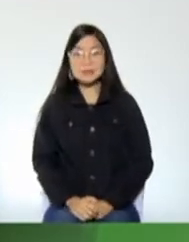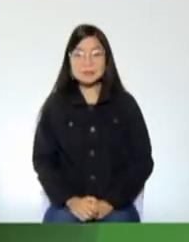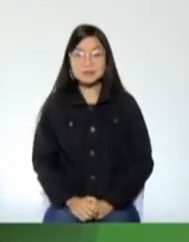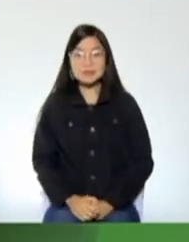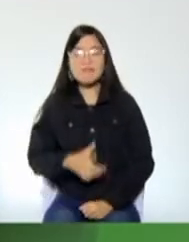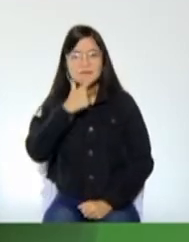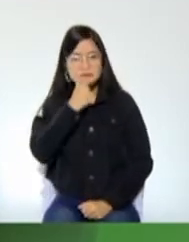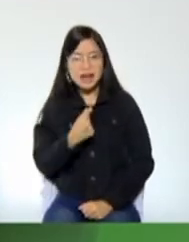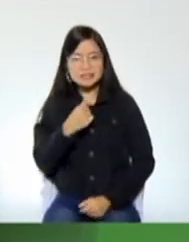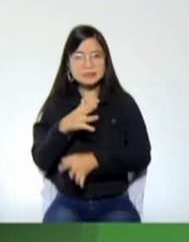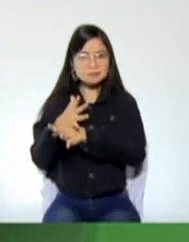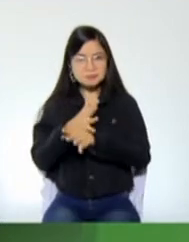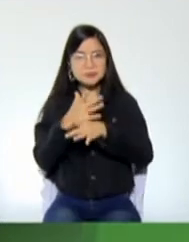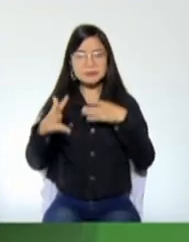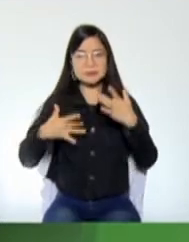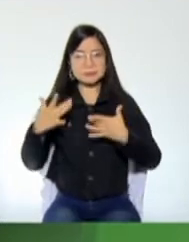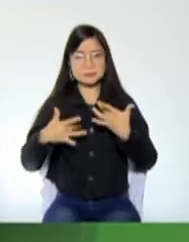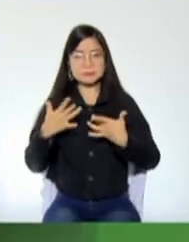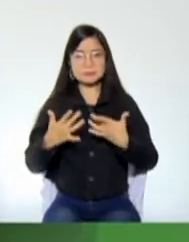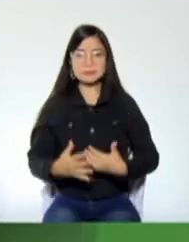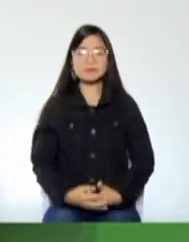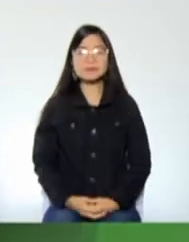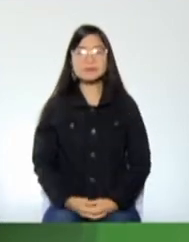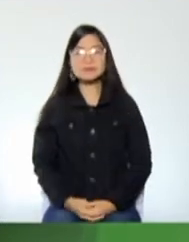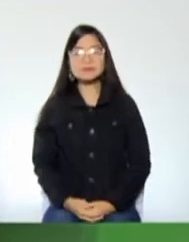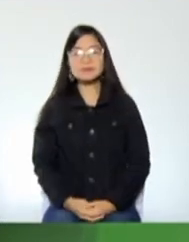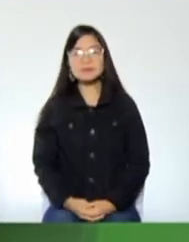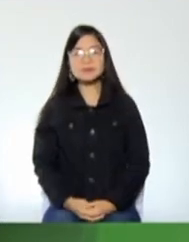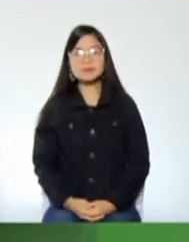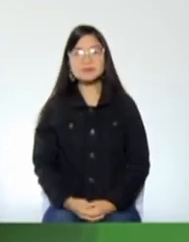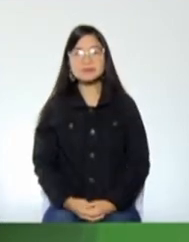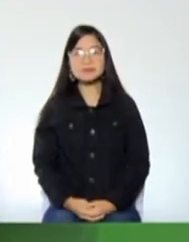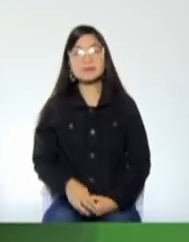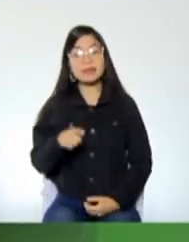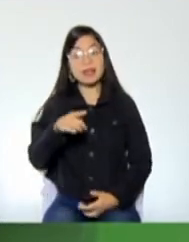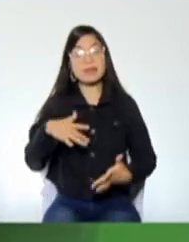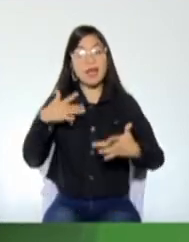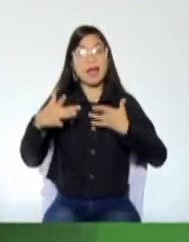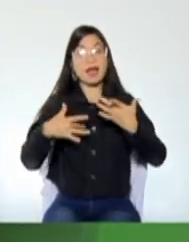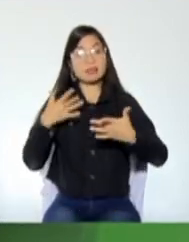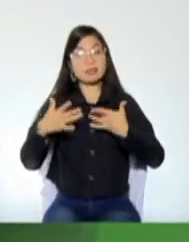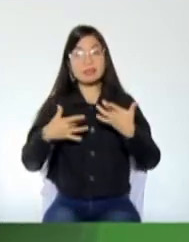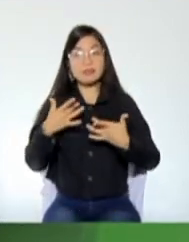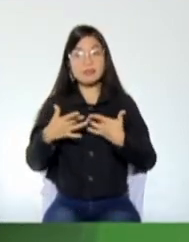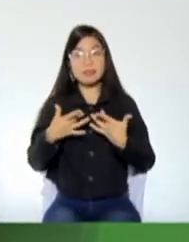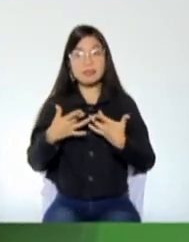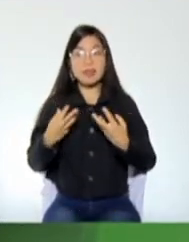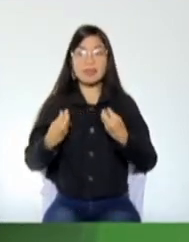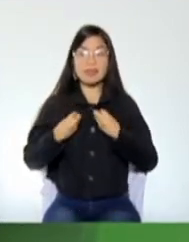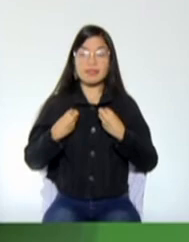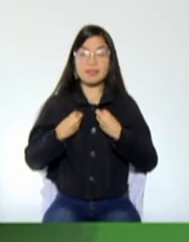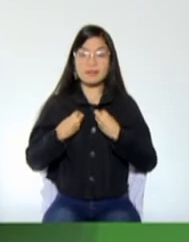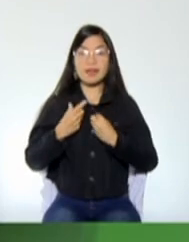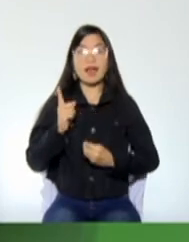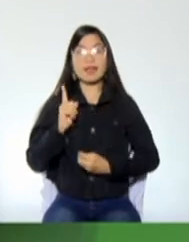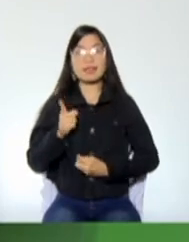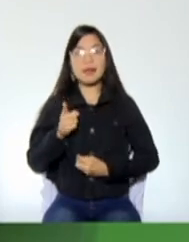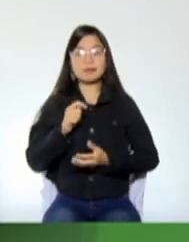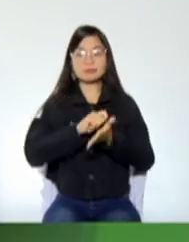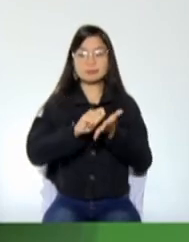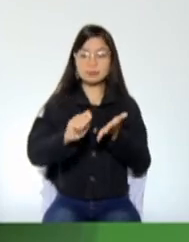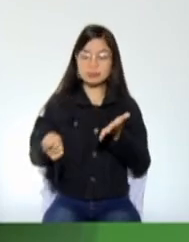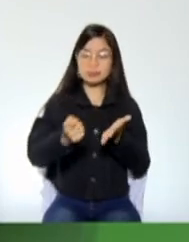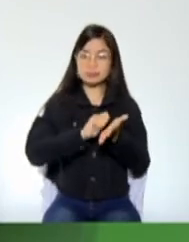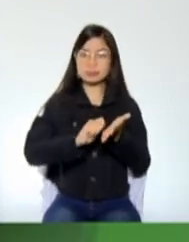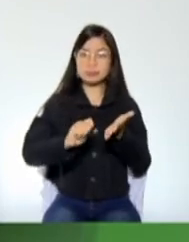Bueno, les recuerdo que todas estas actividades que van a desarrollar en el programa de Habilidades para la Vida deben registrarlas